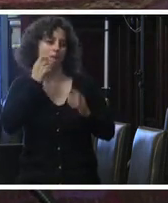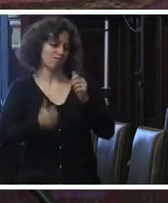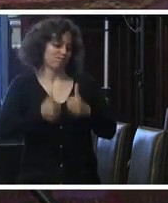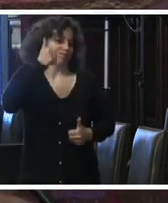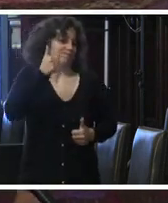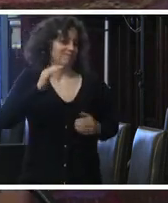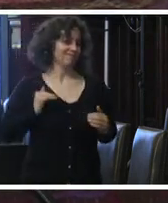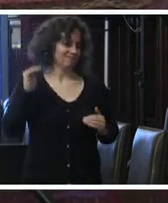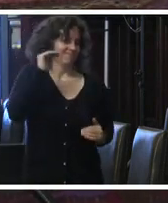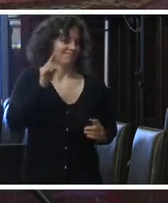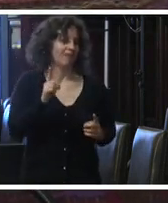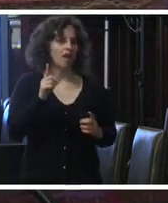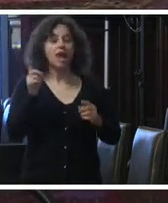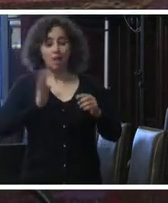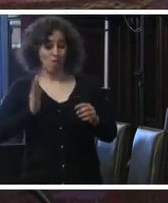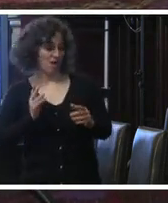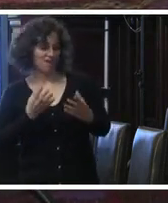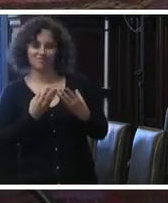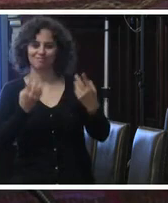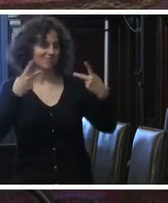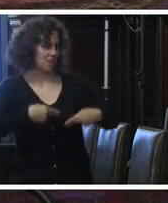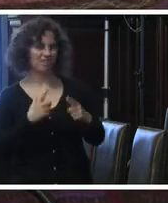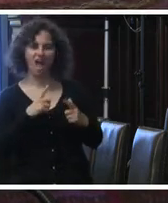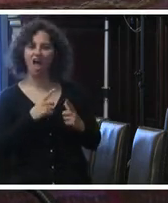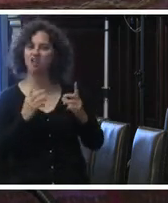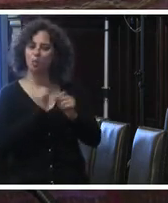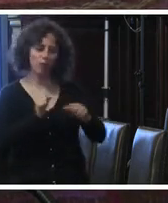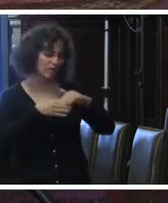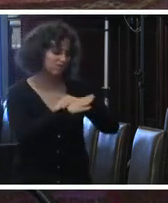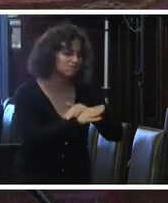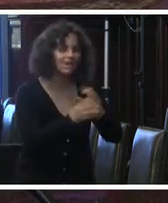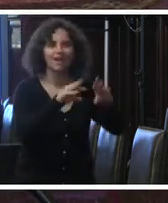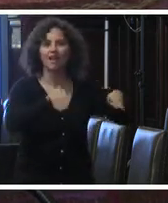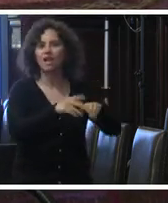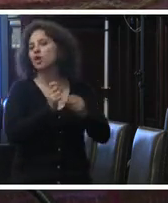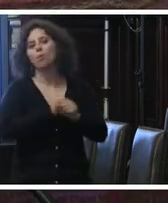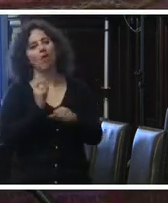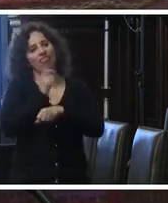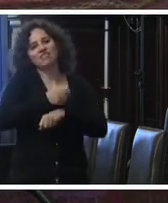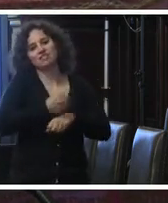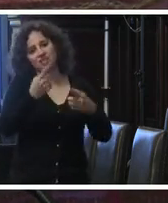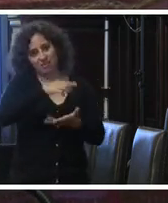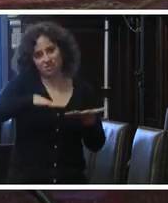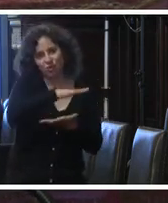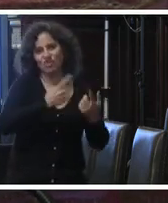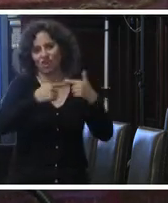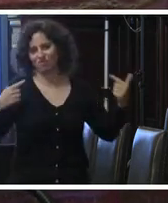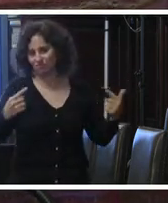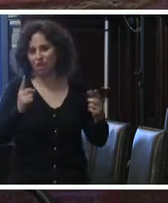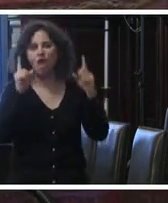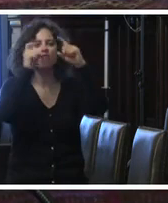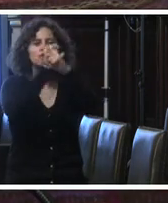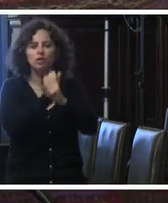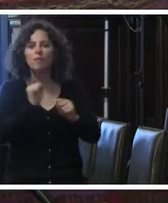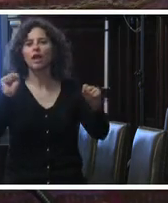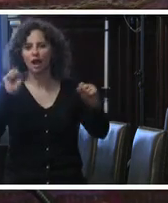están limitadas e impedidas del acceso al territorio y de la toma de decisión sobre esto, ¿no? Hay mucha dificultad